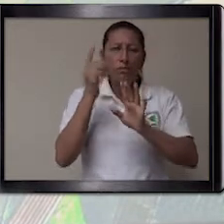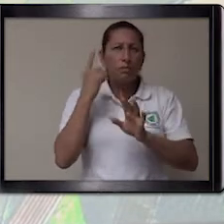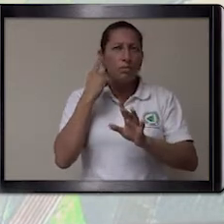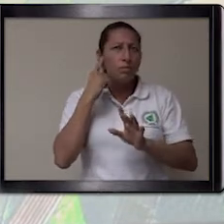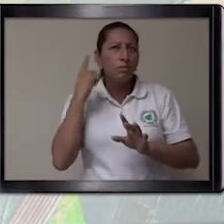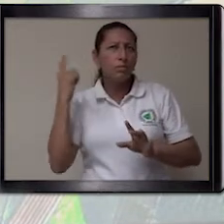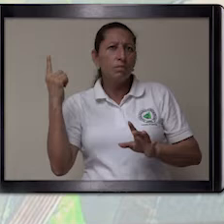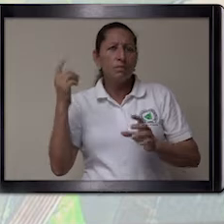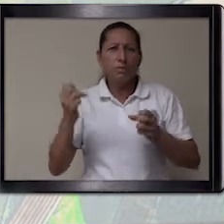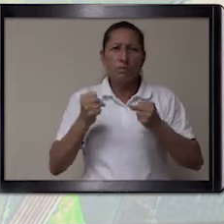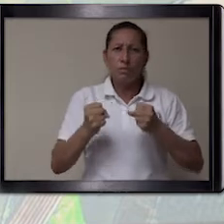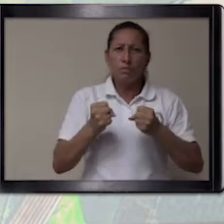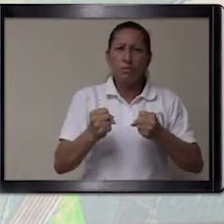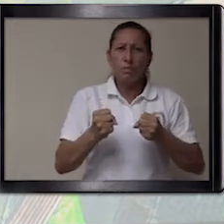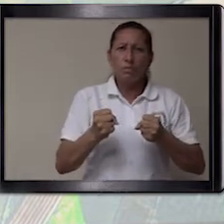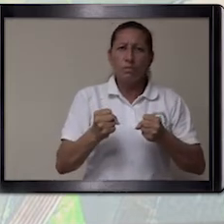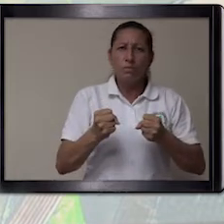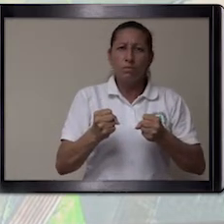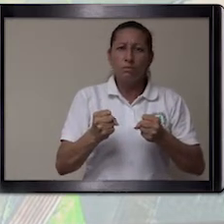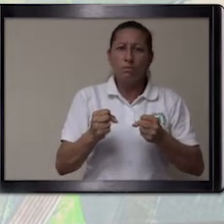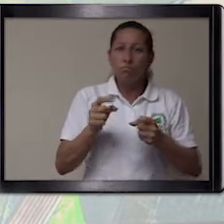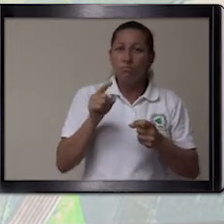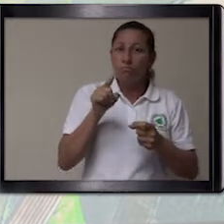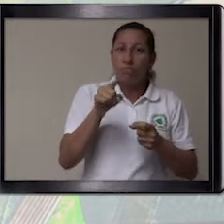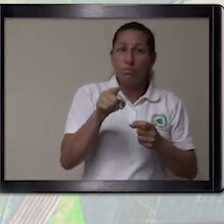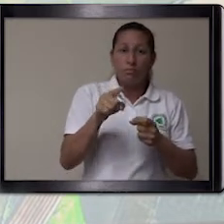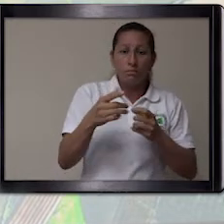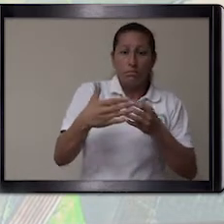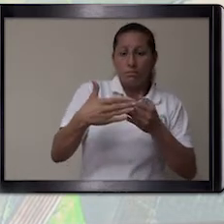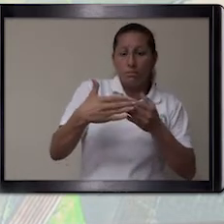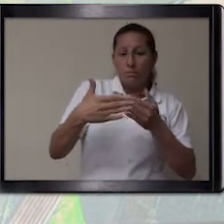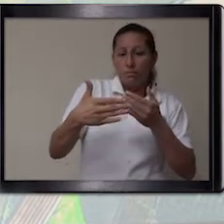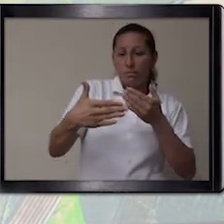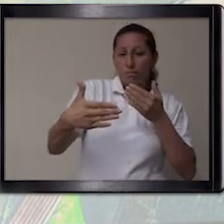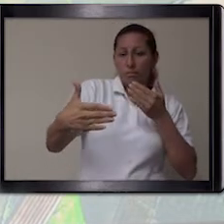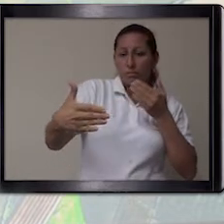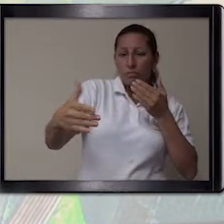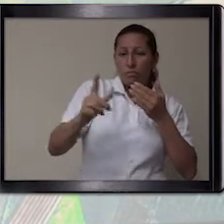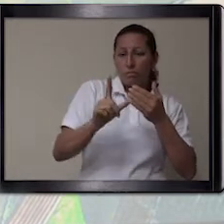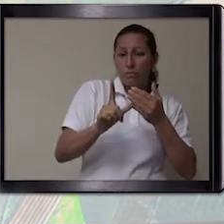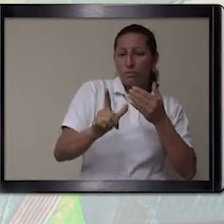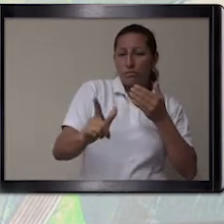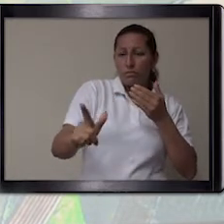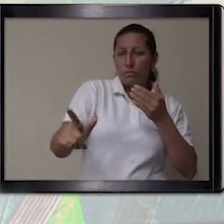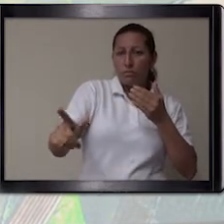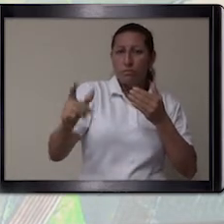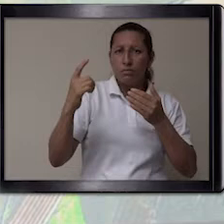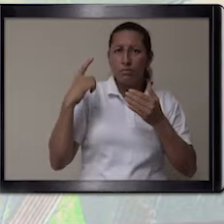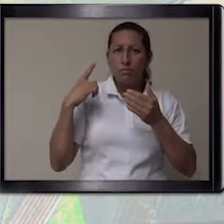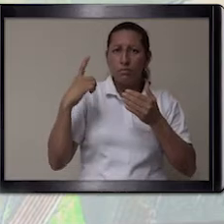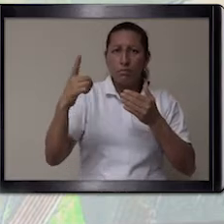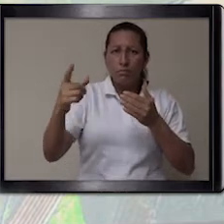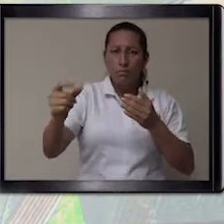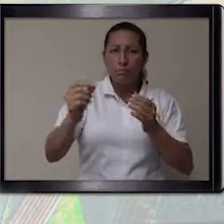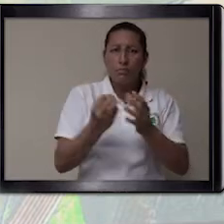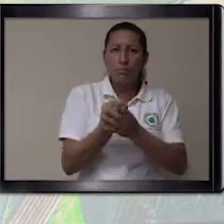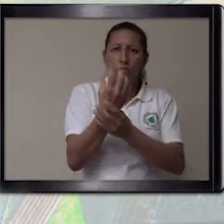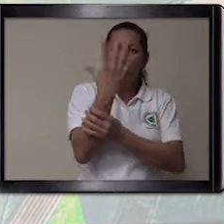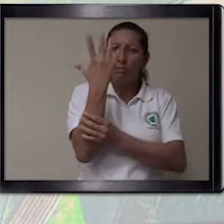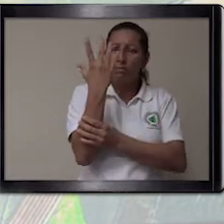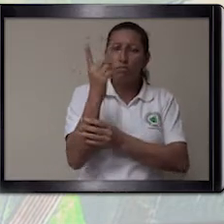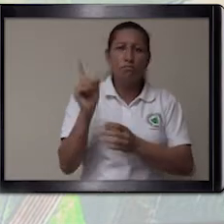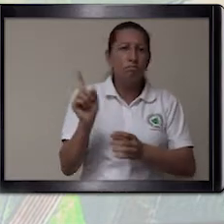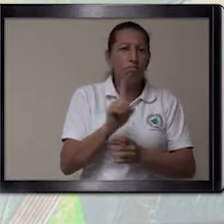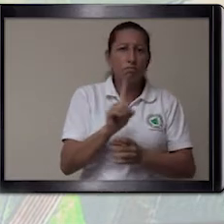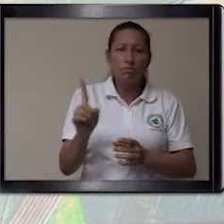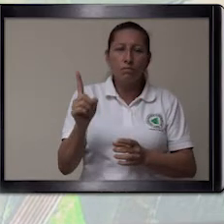ruido. Pero si están a varios kilómetros del volcán, muy probablemente no escuchen ruido, ¿verdad? Por eso, igual, si escuchan un